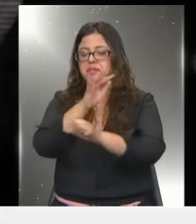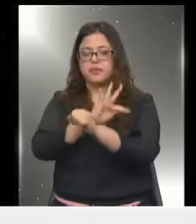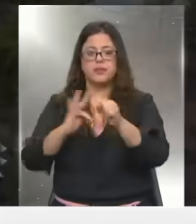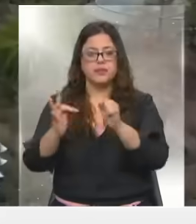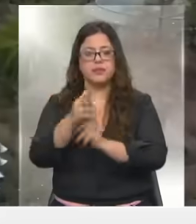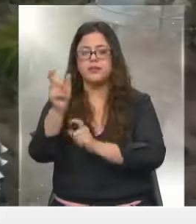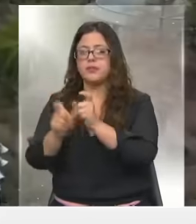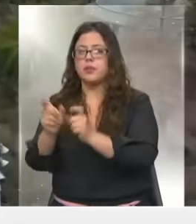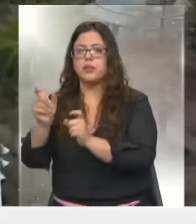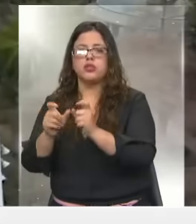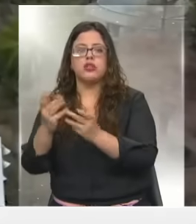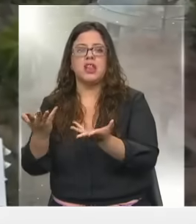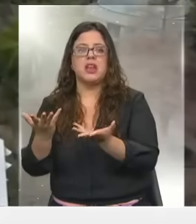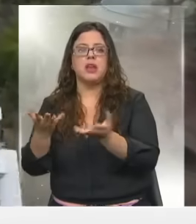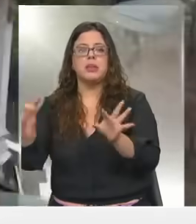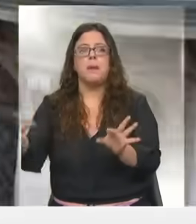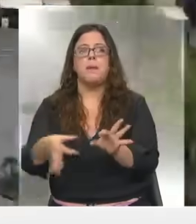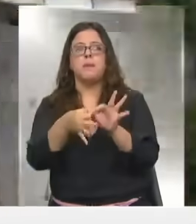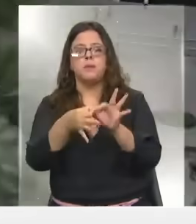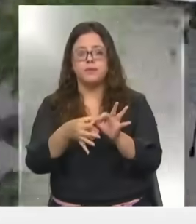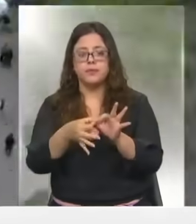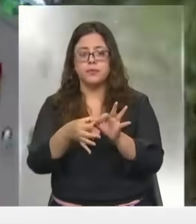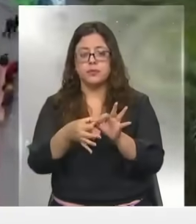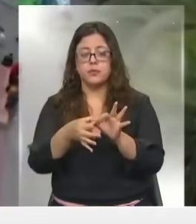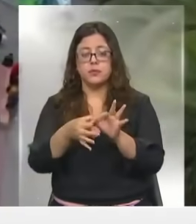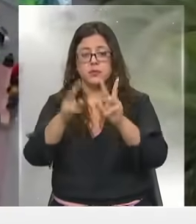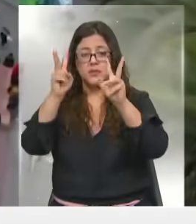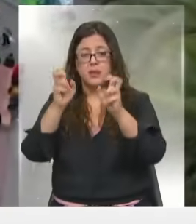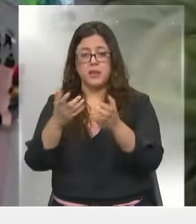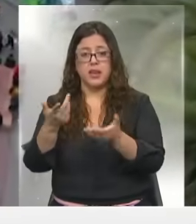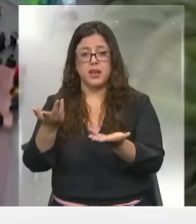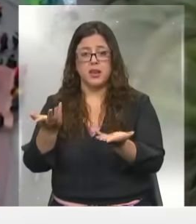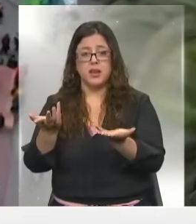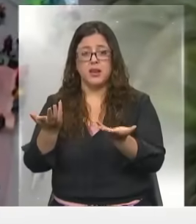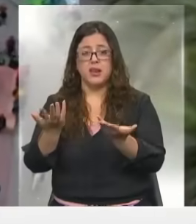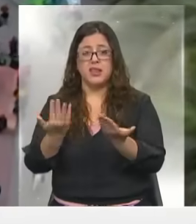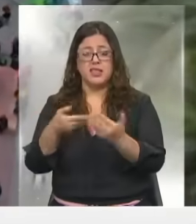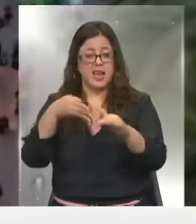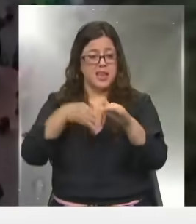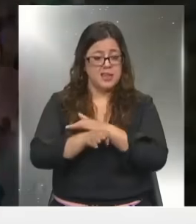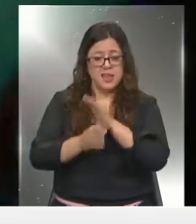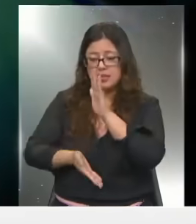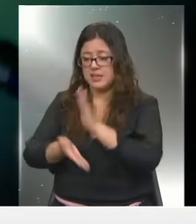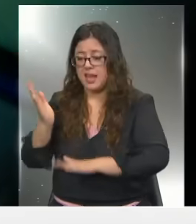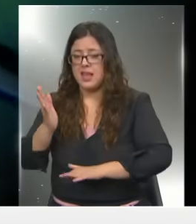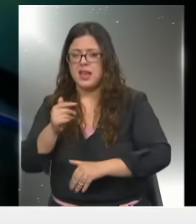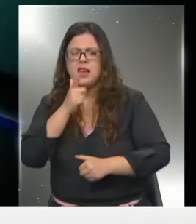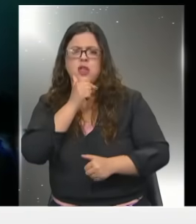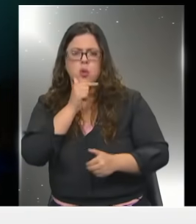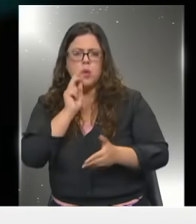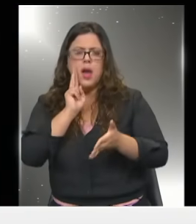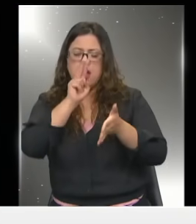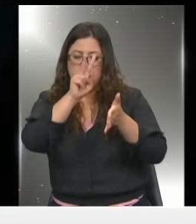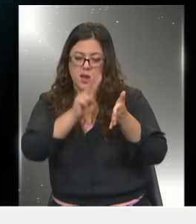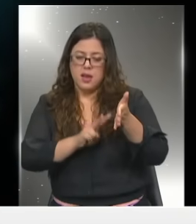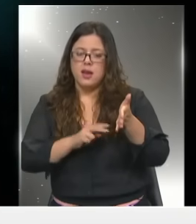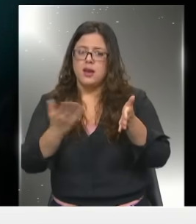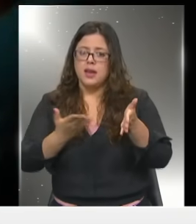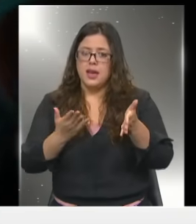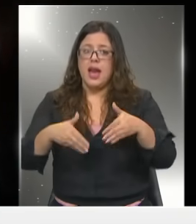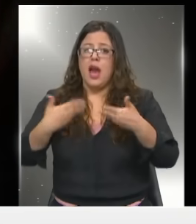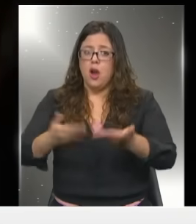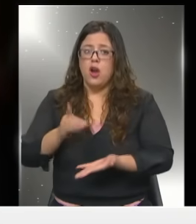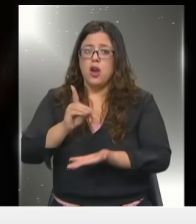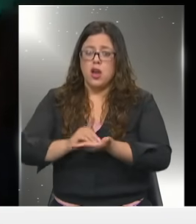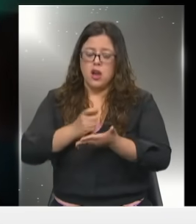apitutados. Los registros de entrada y salida son bien curiosos. En estas páginas se aprecia cómo el actual